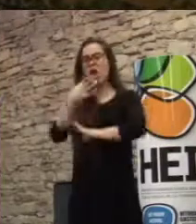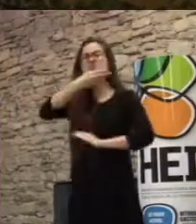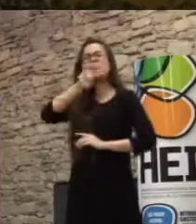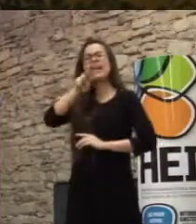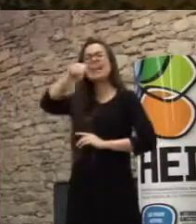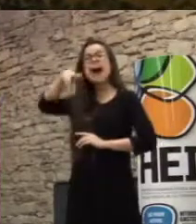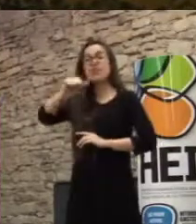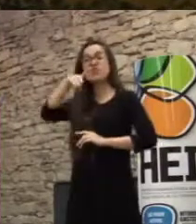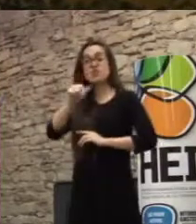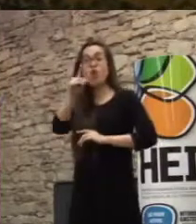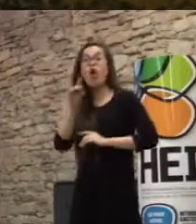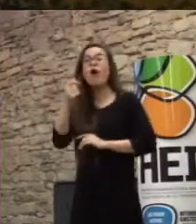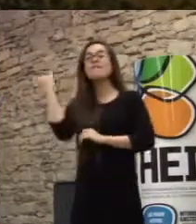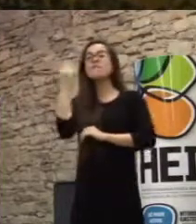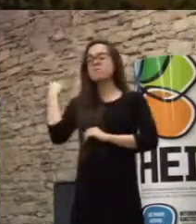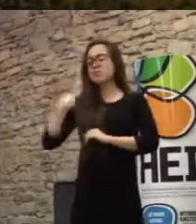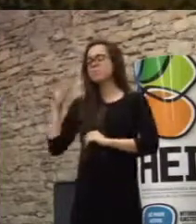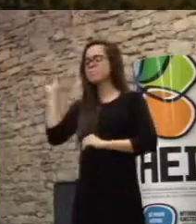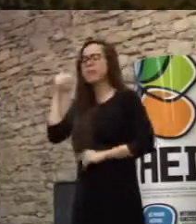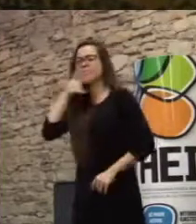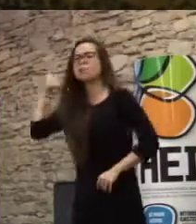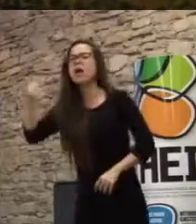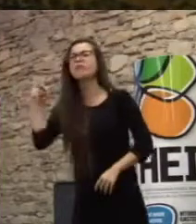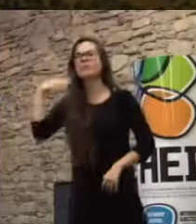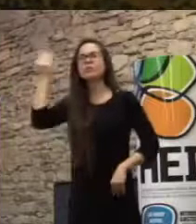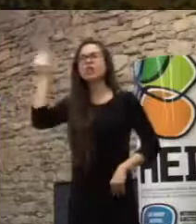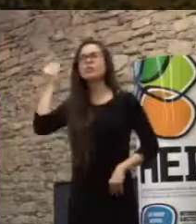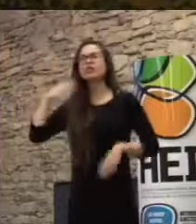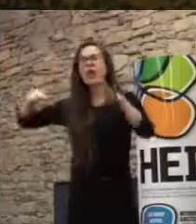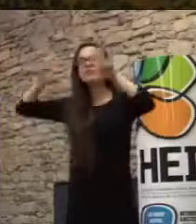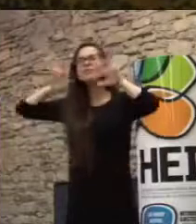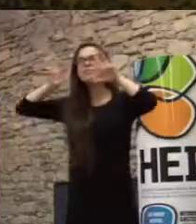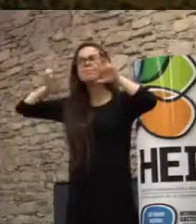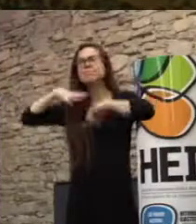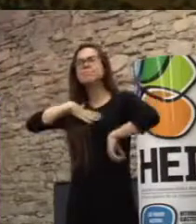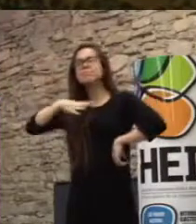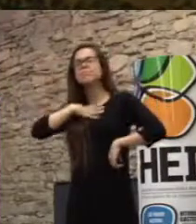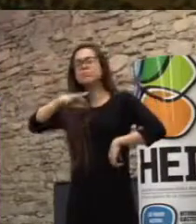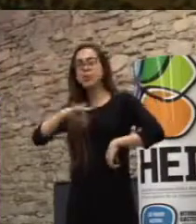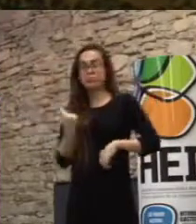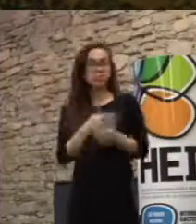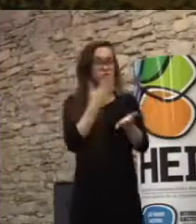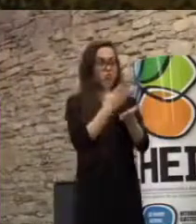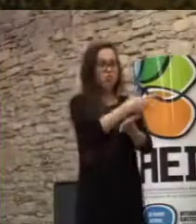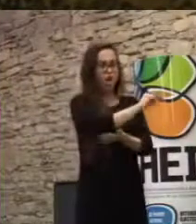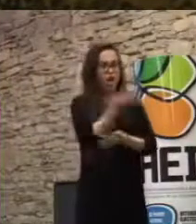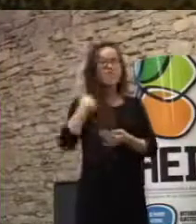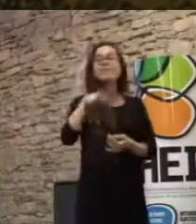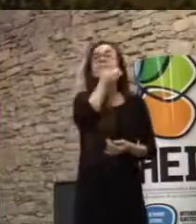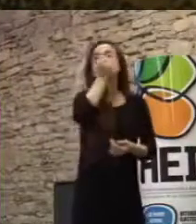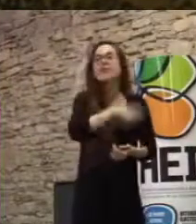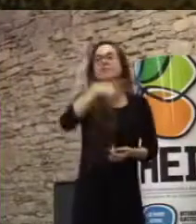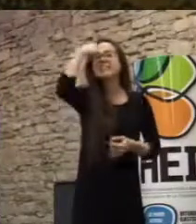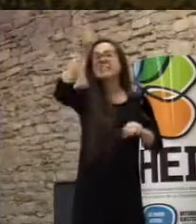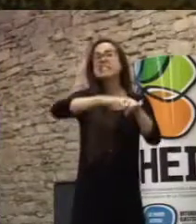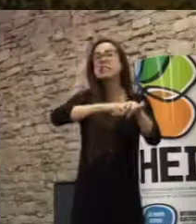bernardo yo creo que se puede enseñar y coge me dice perfecto pues ya tienes alumnos ahora sólo tienes que montar el curso los alumnos serán los psicólogos del departamento de